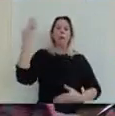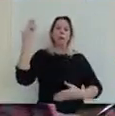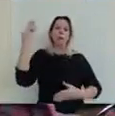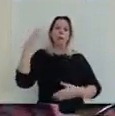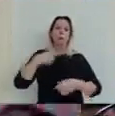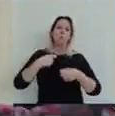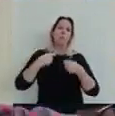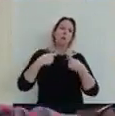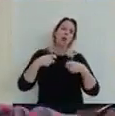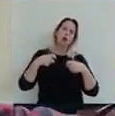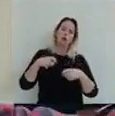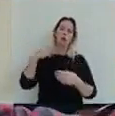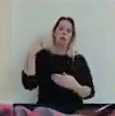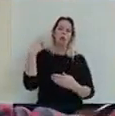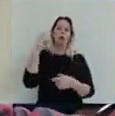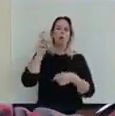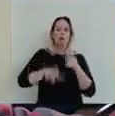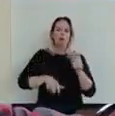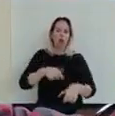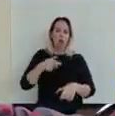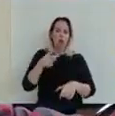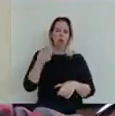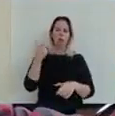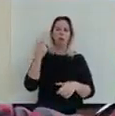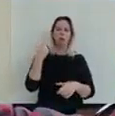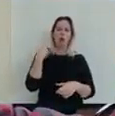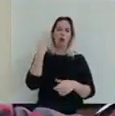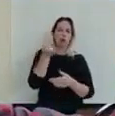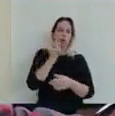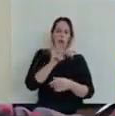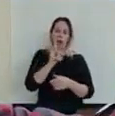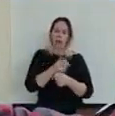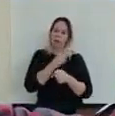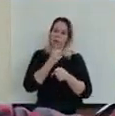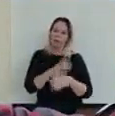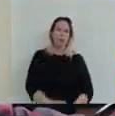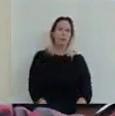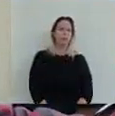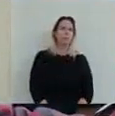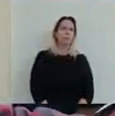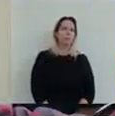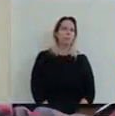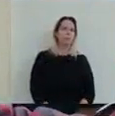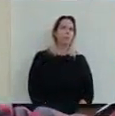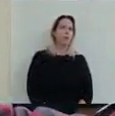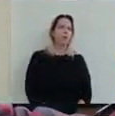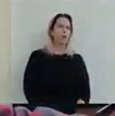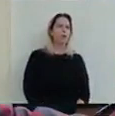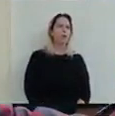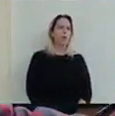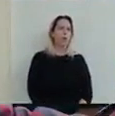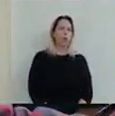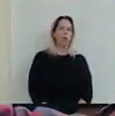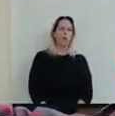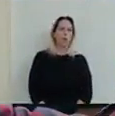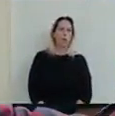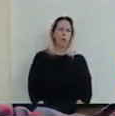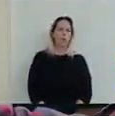hora de actuar en cuanto a nuestro cargo. Al otro día de que se haya hecho este recorrido por todos los